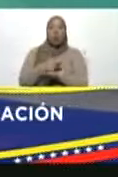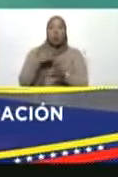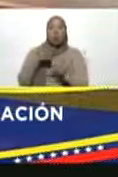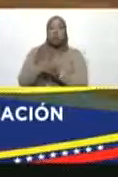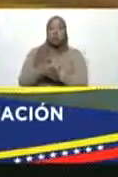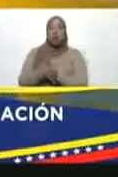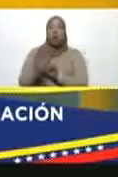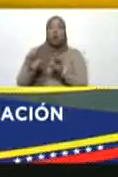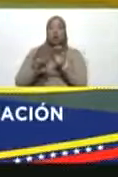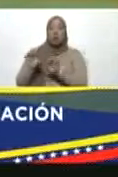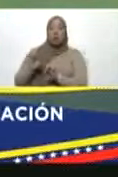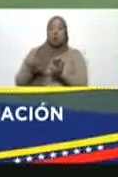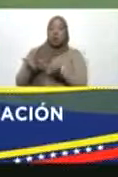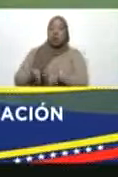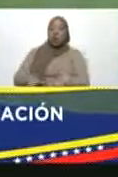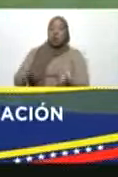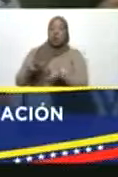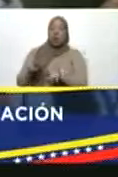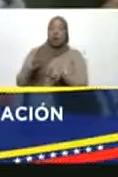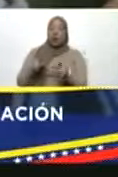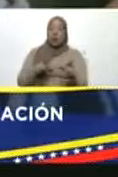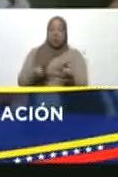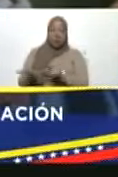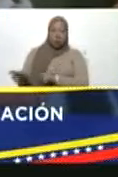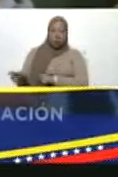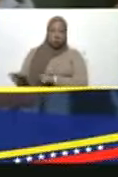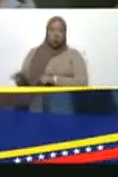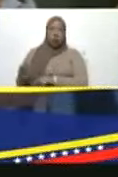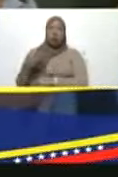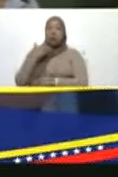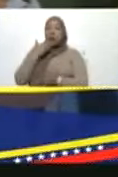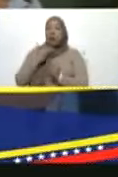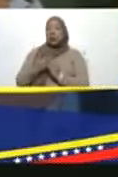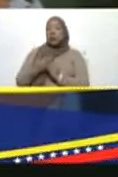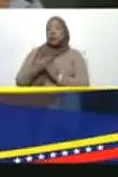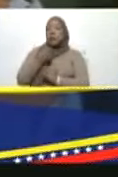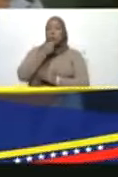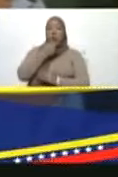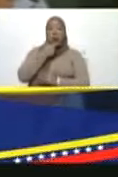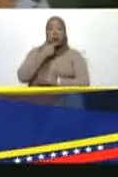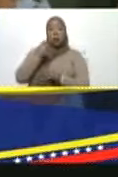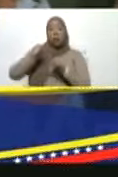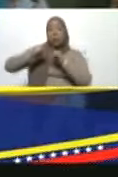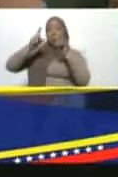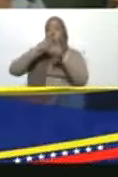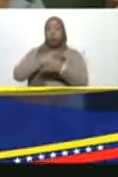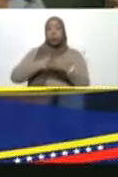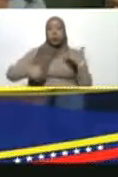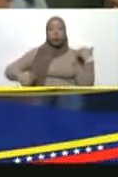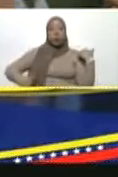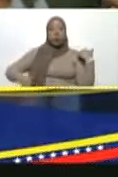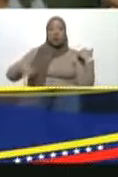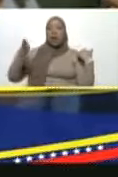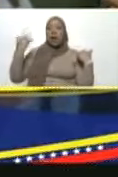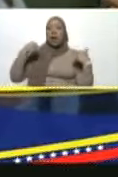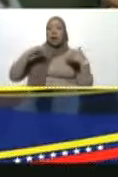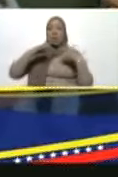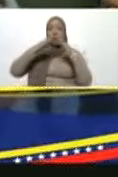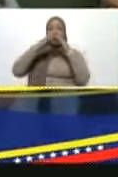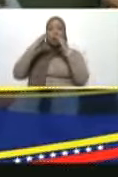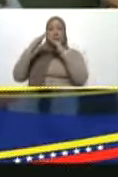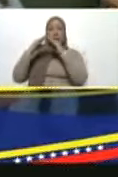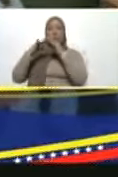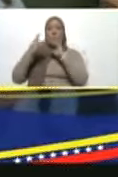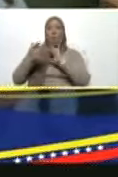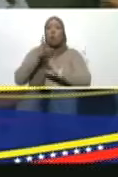la rehabilitación de estos espacios. Es increíble, señor presidente, que en esto que casi era ruinas, por decirlo de alguna manera,